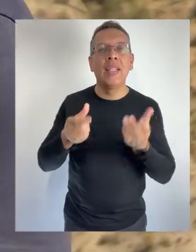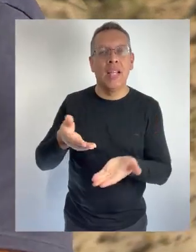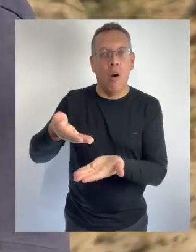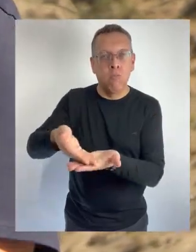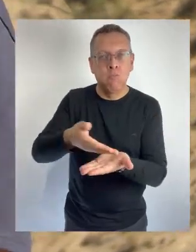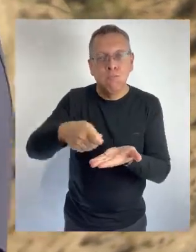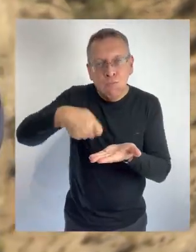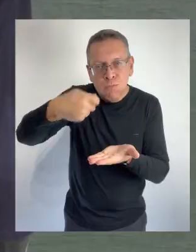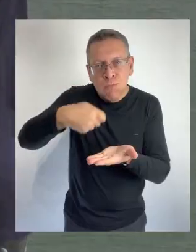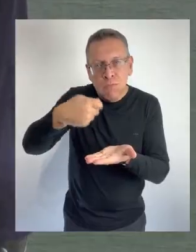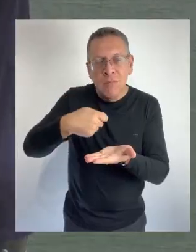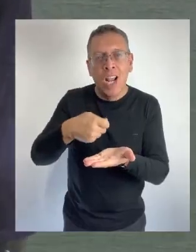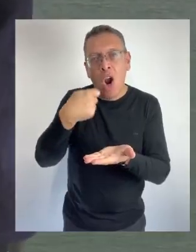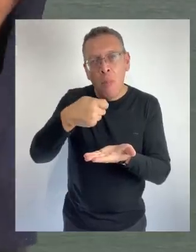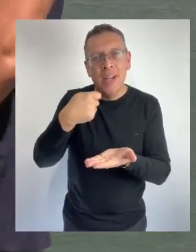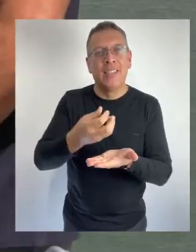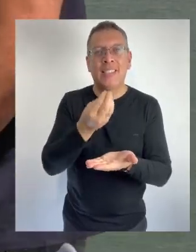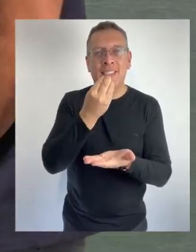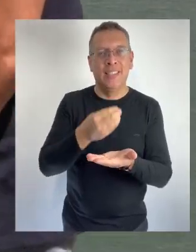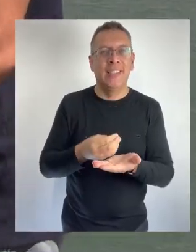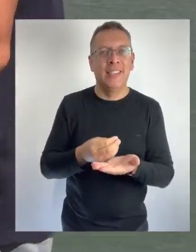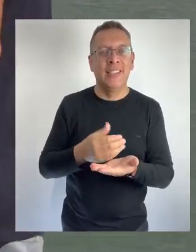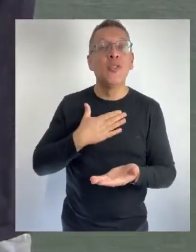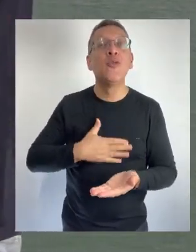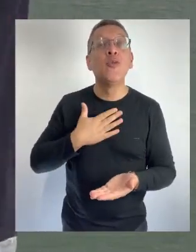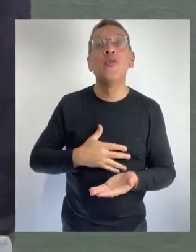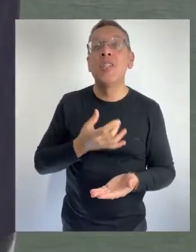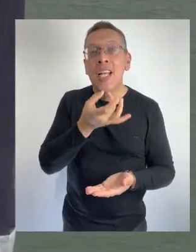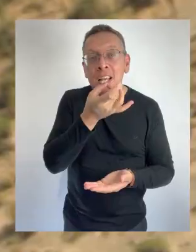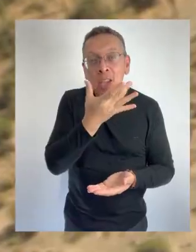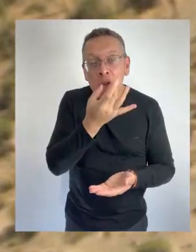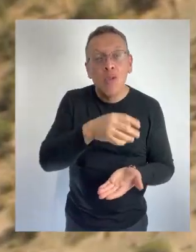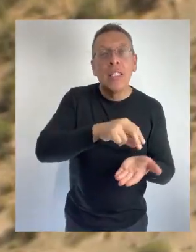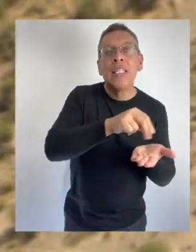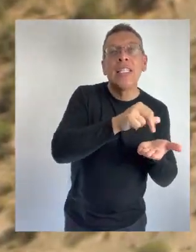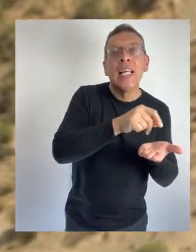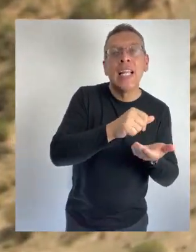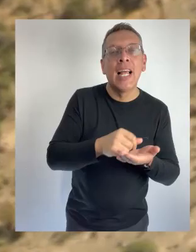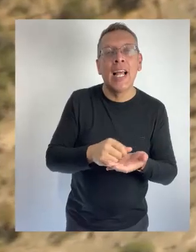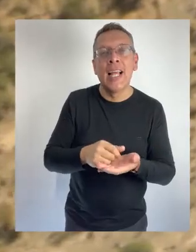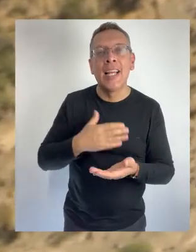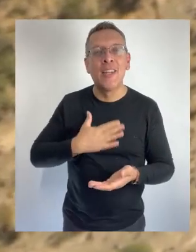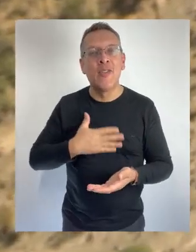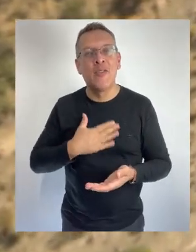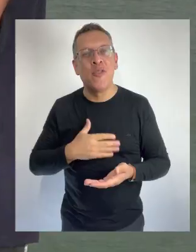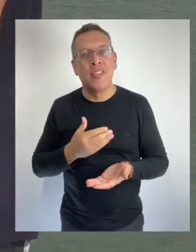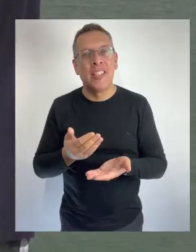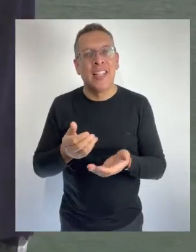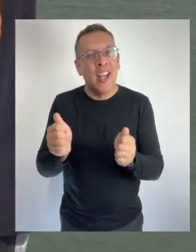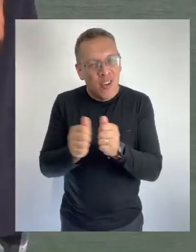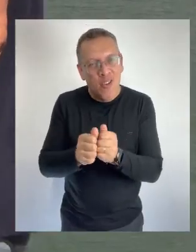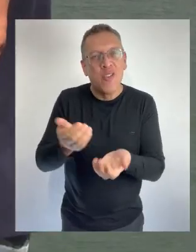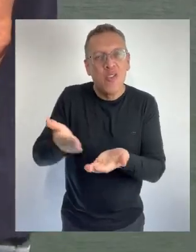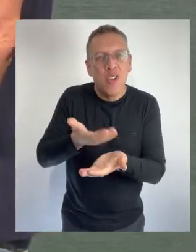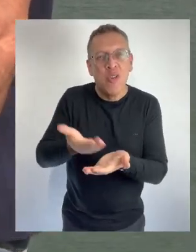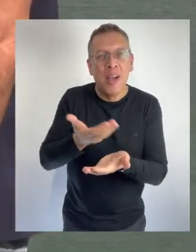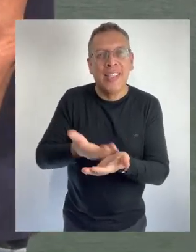con tomate o con azúcar? Con azúcar. Ay, a mí no me gustan, me gustan con tomate, así que la próxima vez me cocináis con tomate. Con tomate. Y una buena